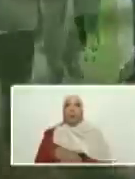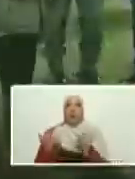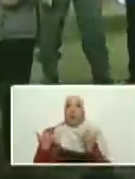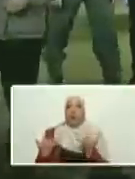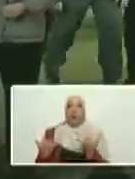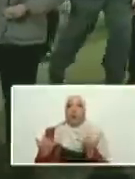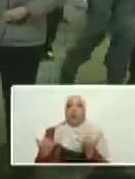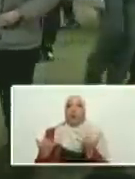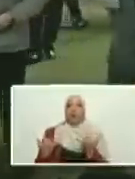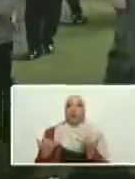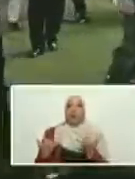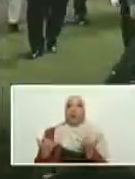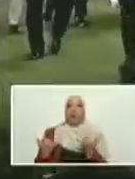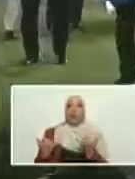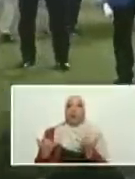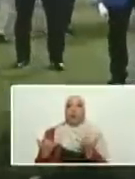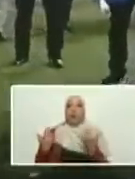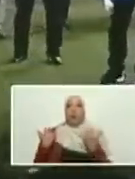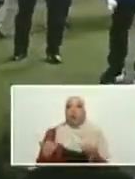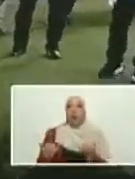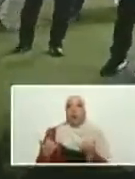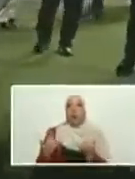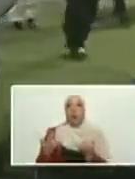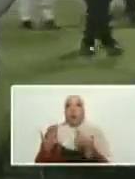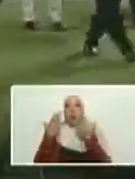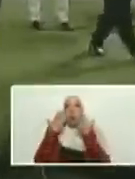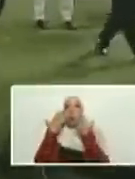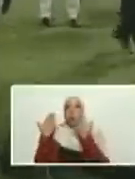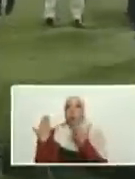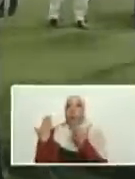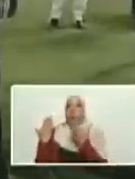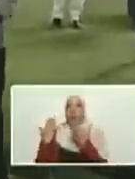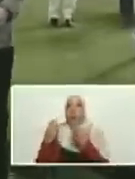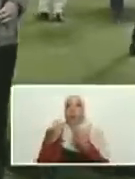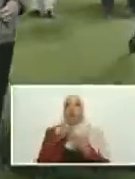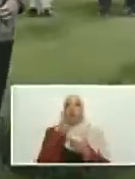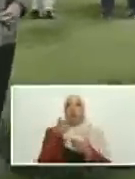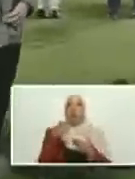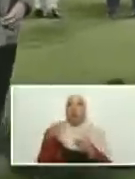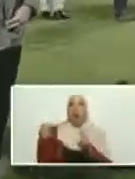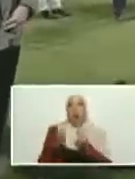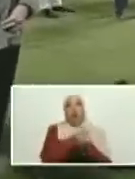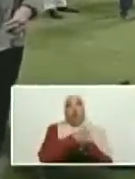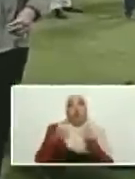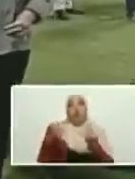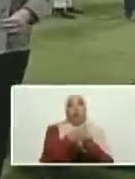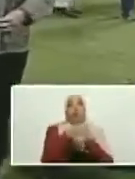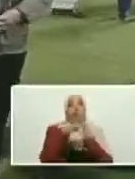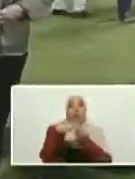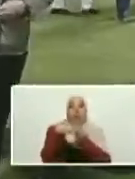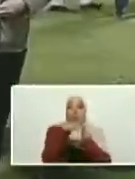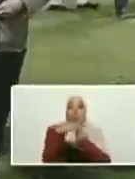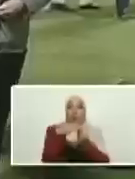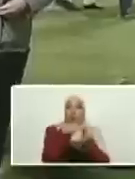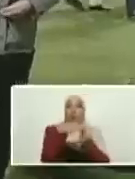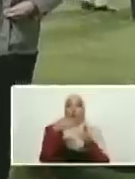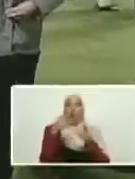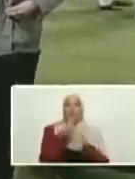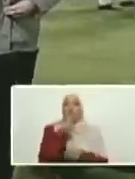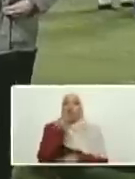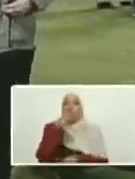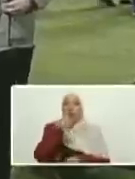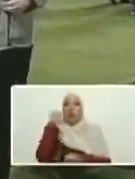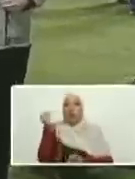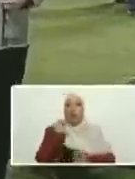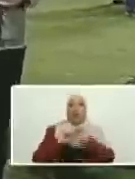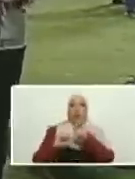precisamente en estos tiempos de batalla intensa contra la guerra económica nuevamente, contra